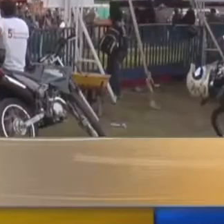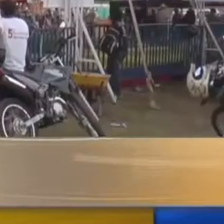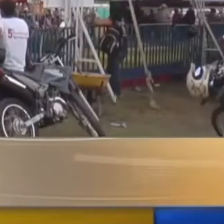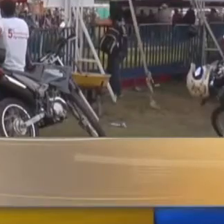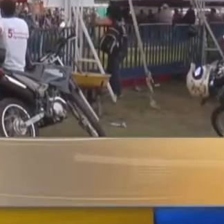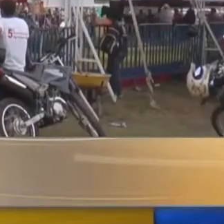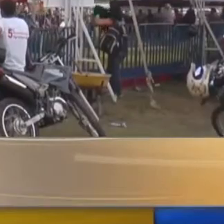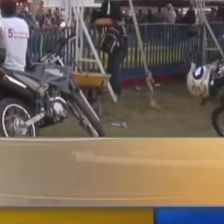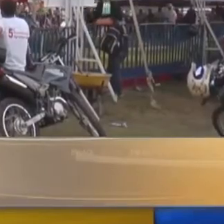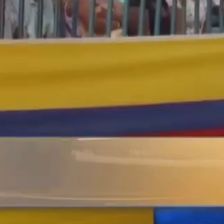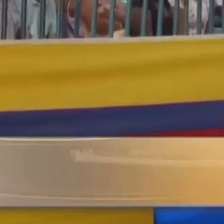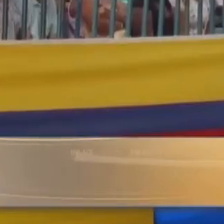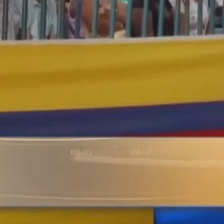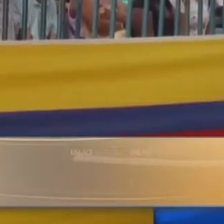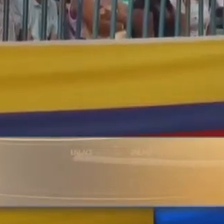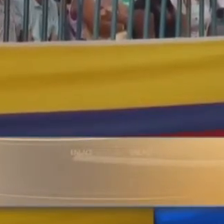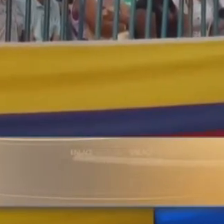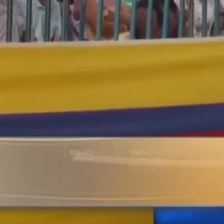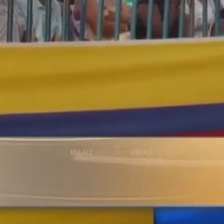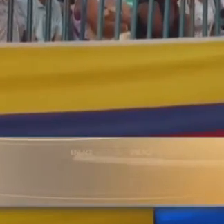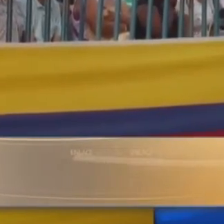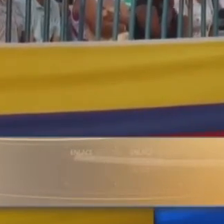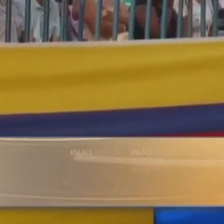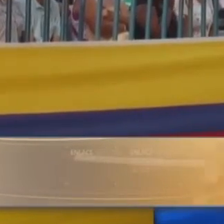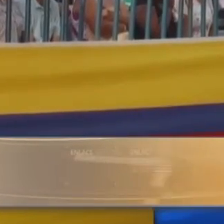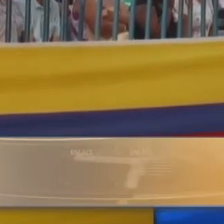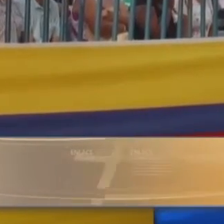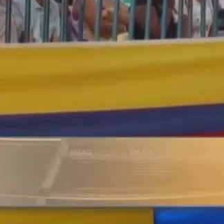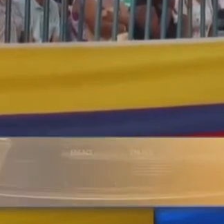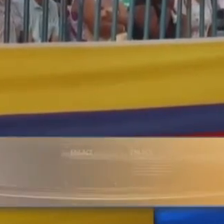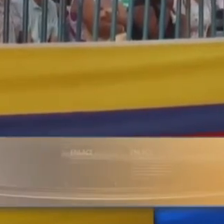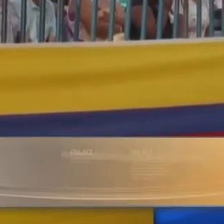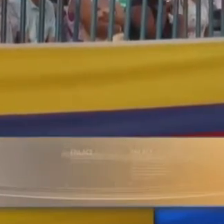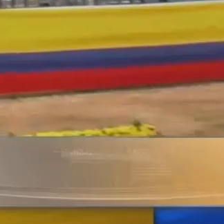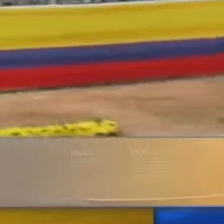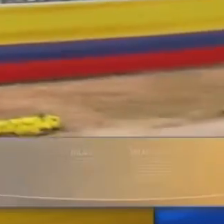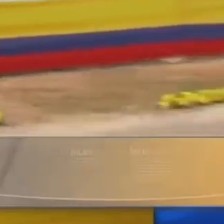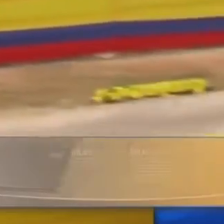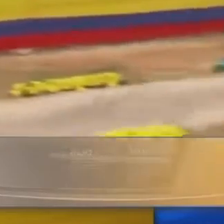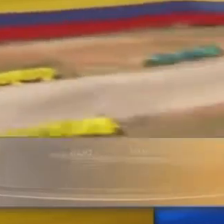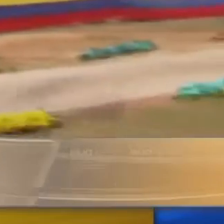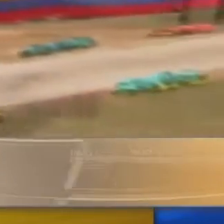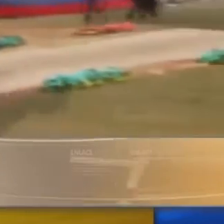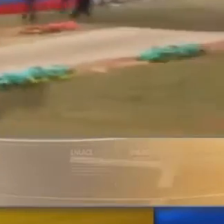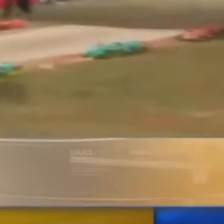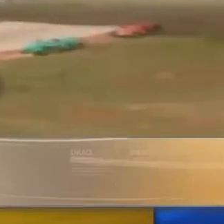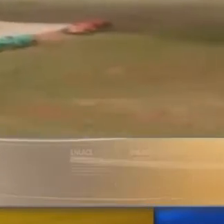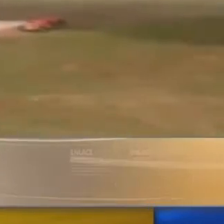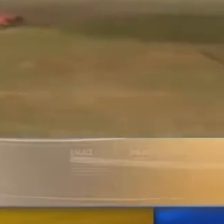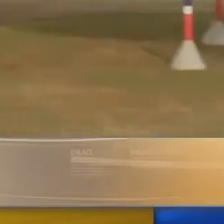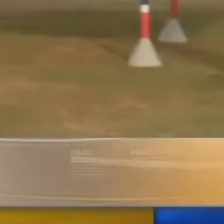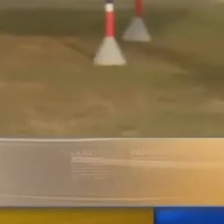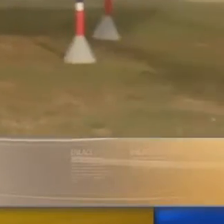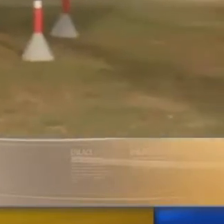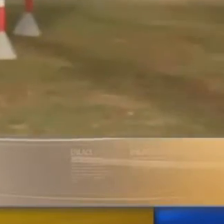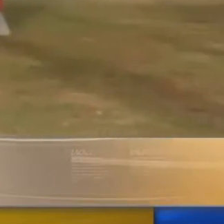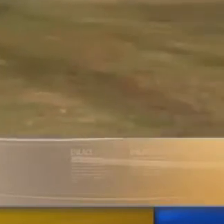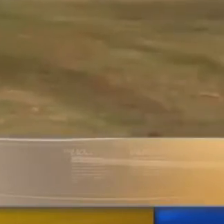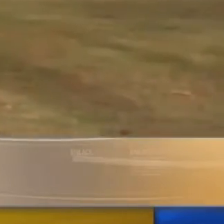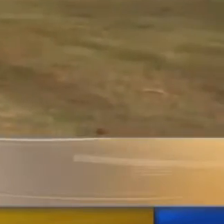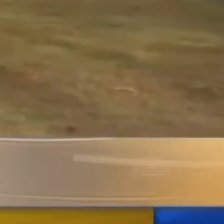en la mira, del 12 al 19 de junio se celebrará la Feria Agropecuaria y Agroindustrial de Barranca Bermeja, Feriagro. Actividades académicas